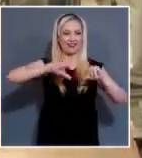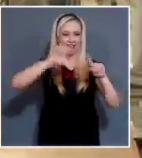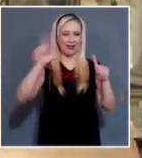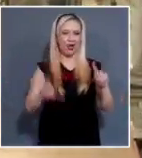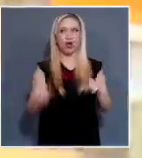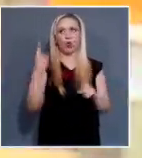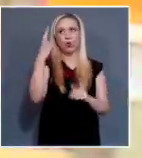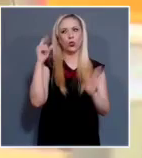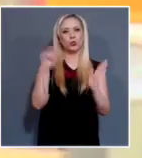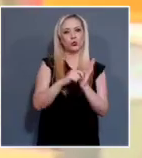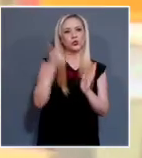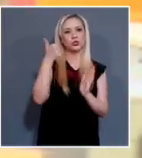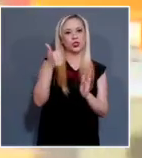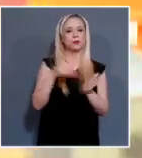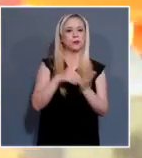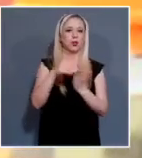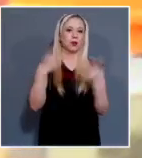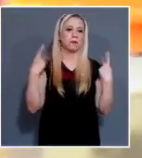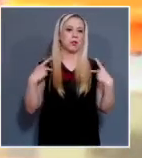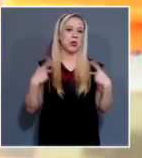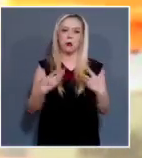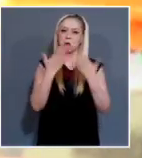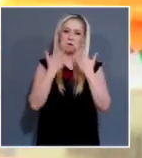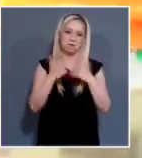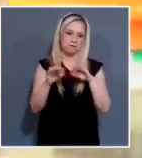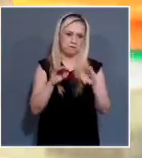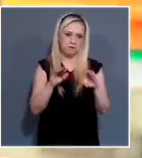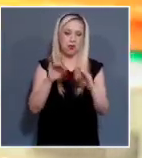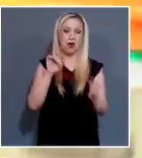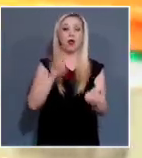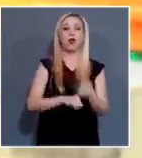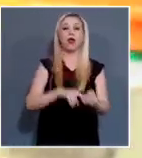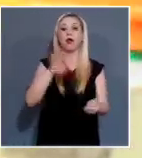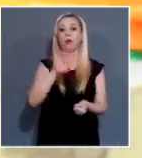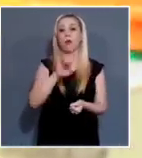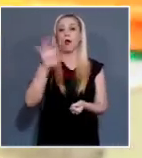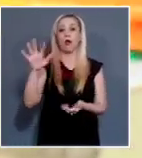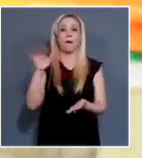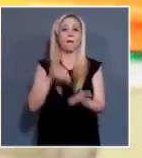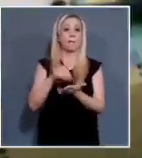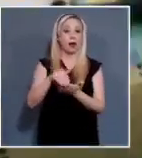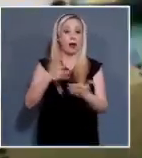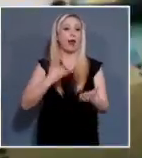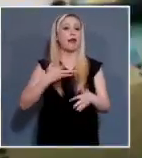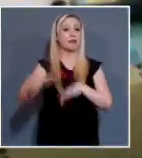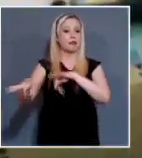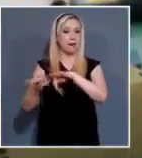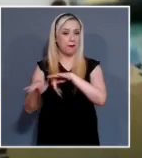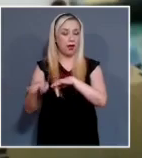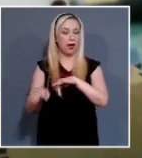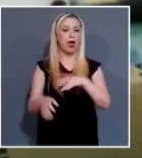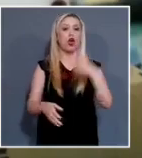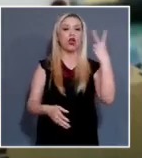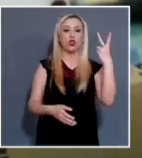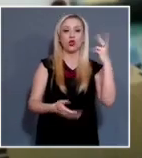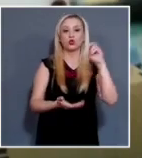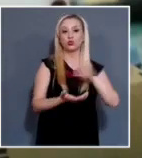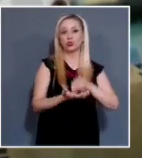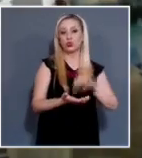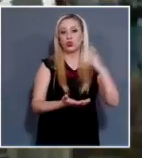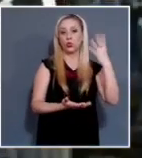personas, 58.5 millones se encontraban ocupadas, 2.4 millones de personas más con relación al mismo trimestre